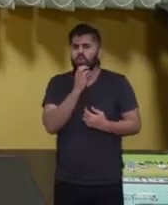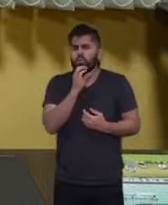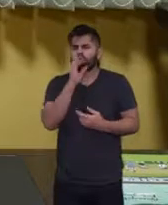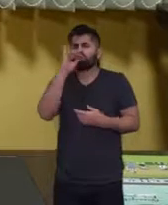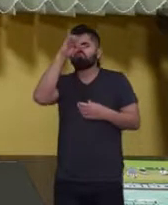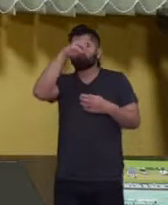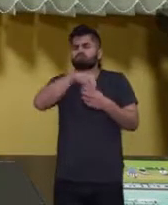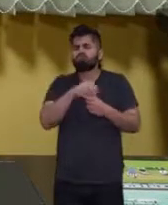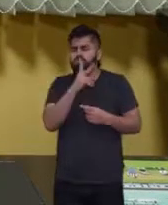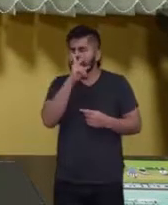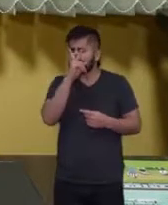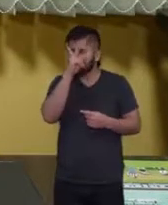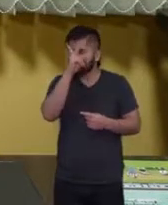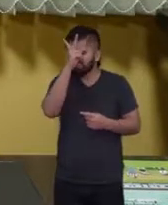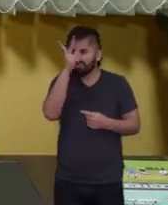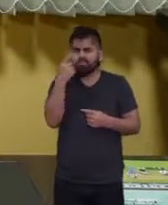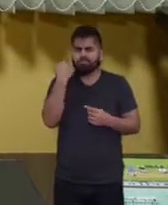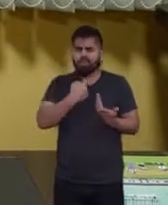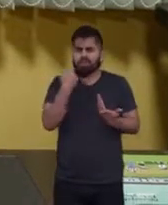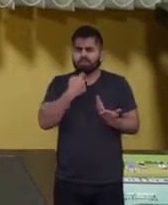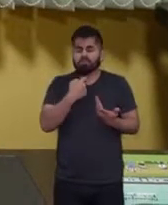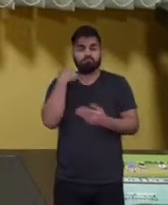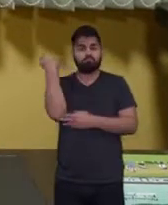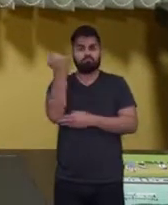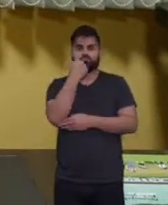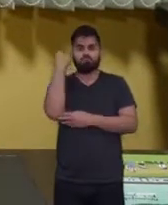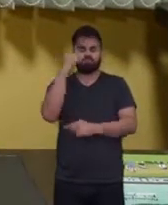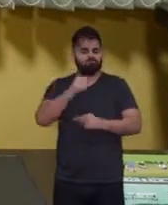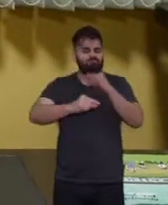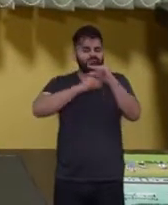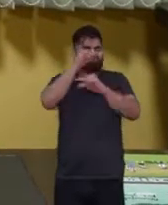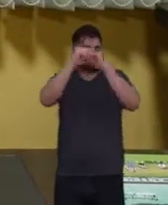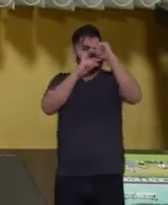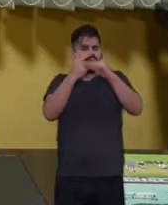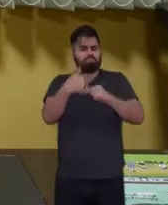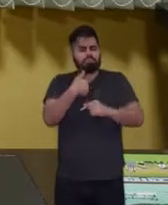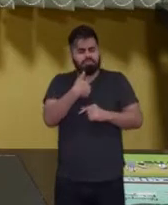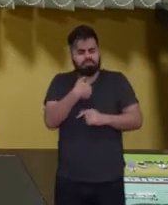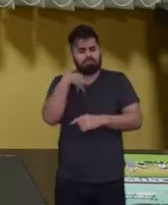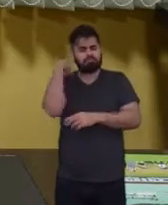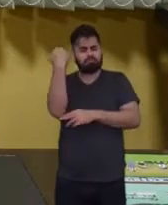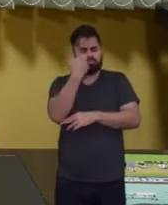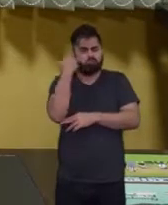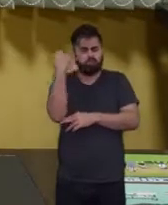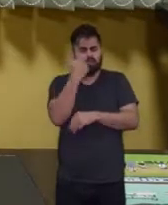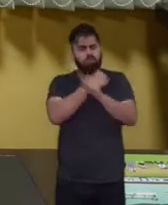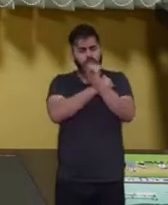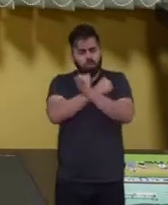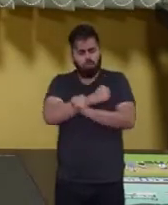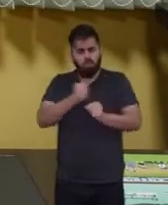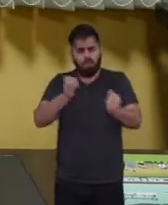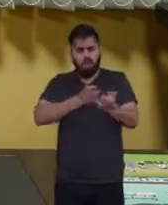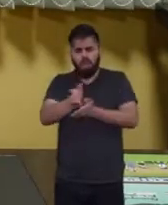paraguayos, es necesario que te capacites. Es necesario de que te sientas importante, de que sos capaz